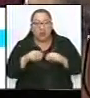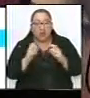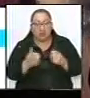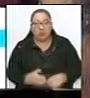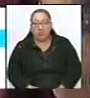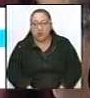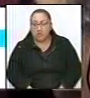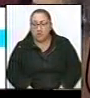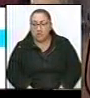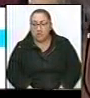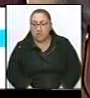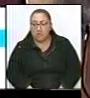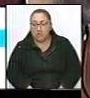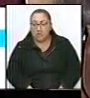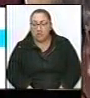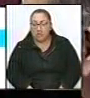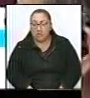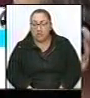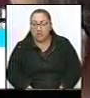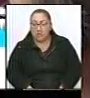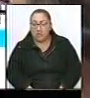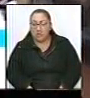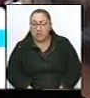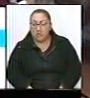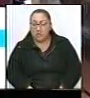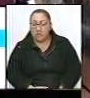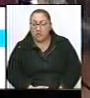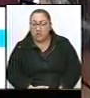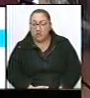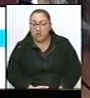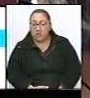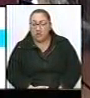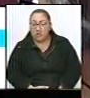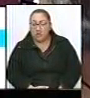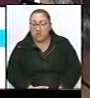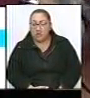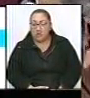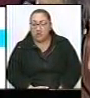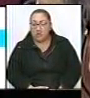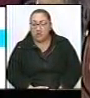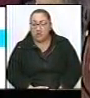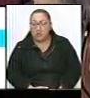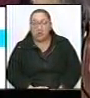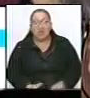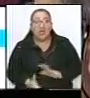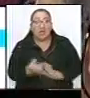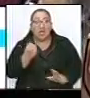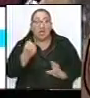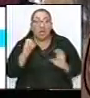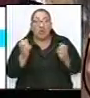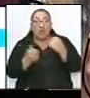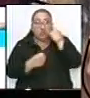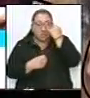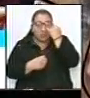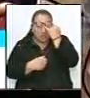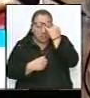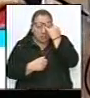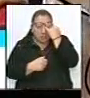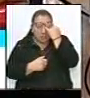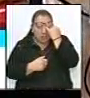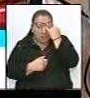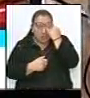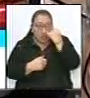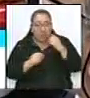comisión, lo que se nota es tratar de quitarle el peso al Parlamento, al Congreso y a los